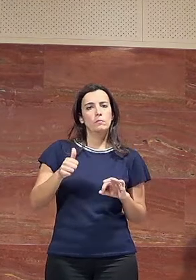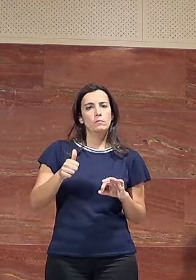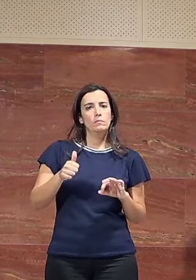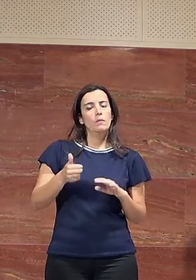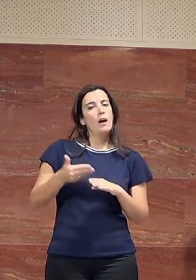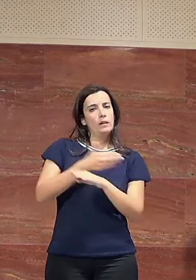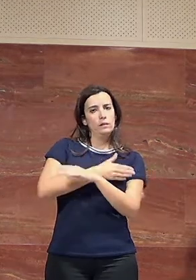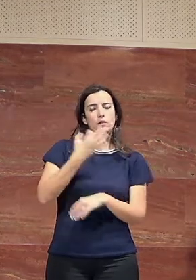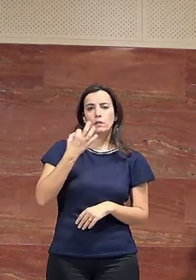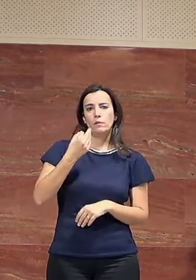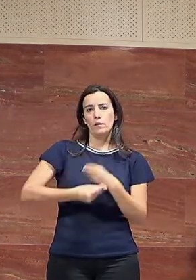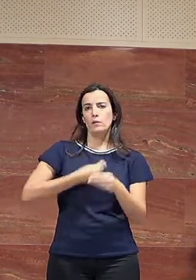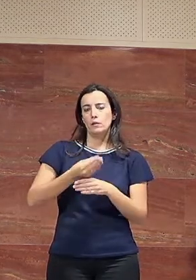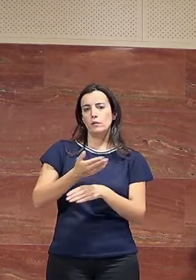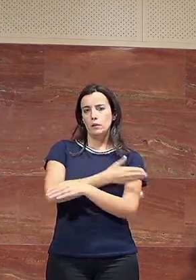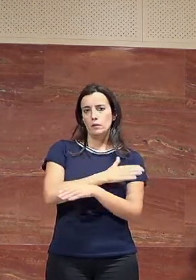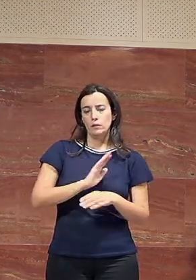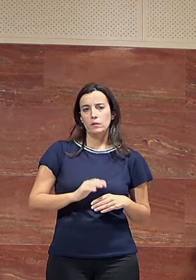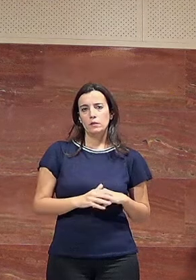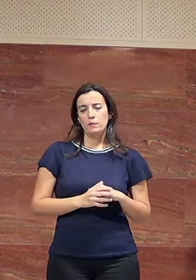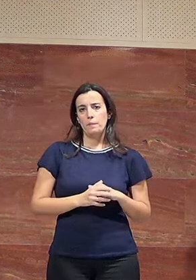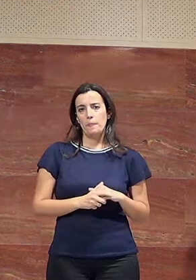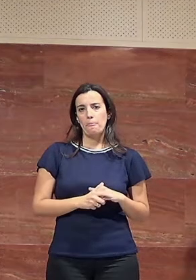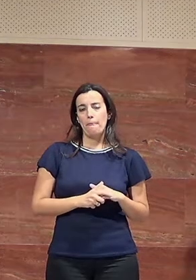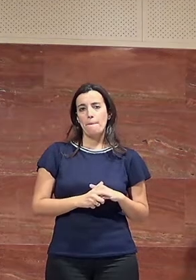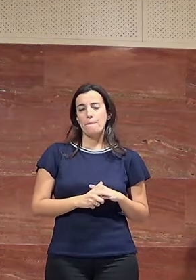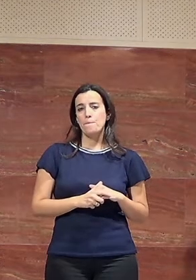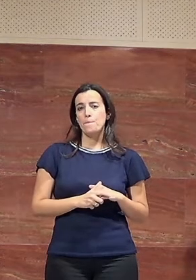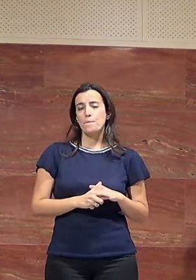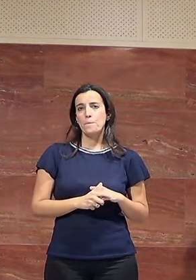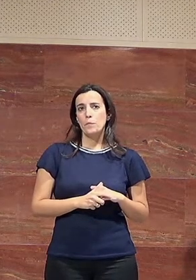Ujú. Y así creo que